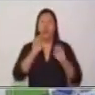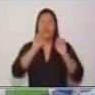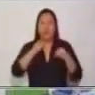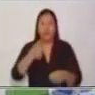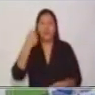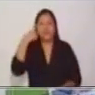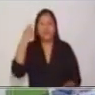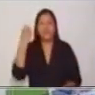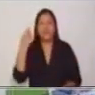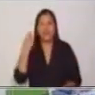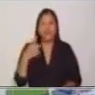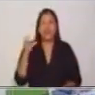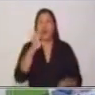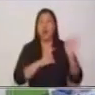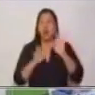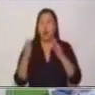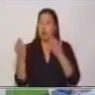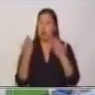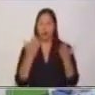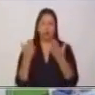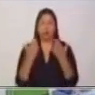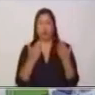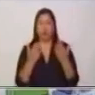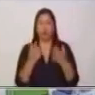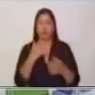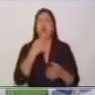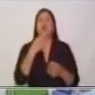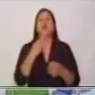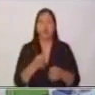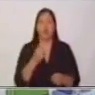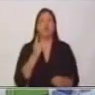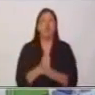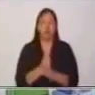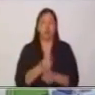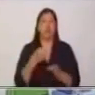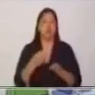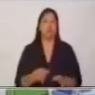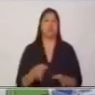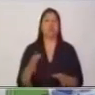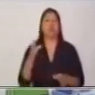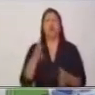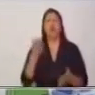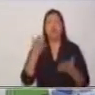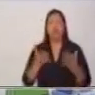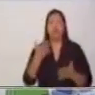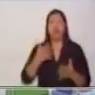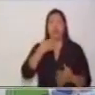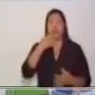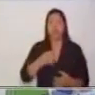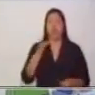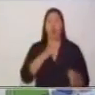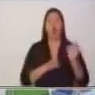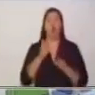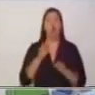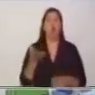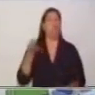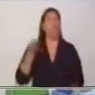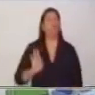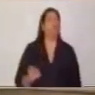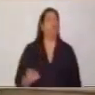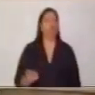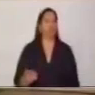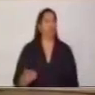poder comparar si los datos que estás leyendo son verdaderos o son falsos. Y por último, ya con todas estas